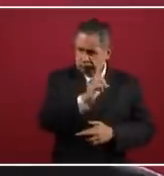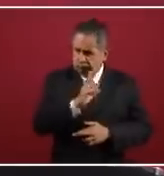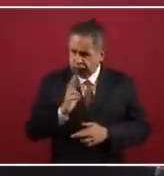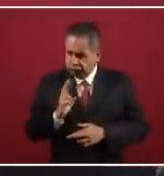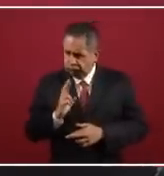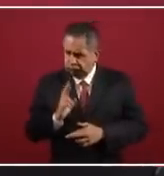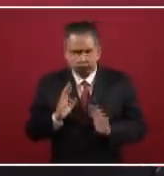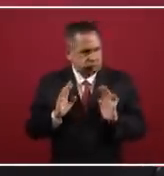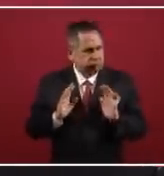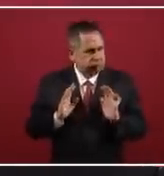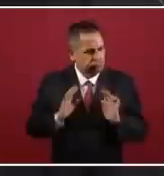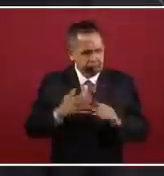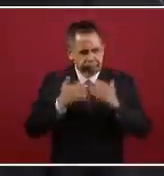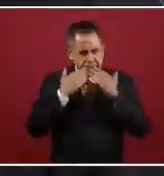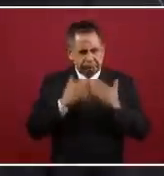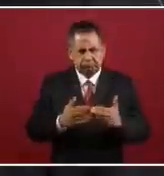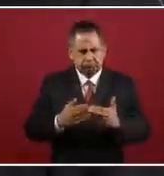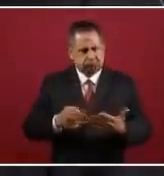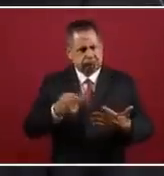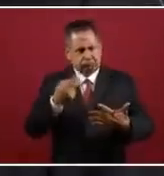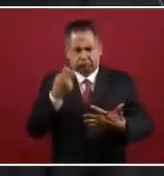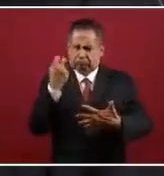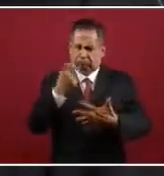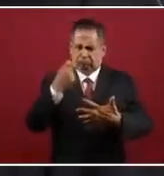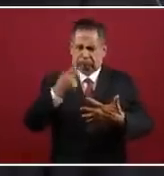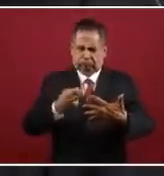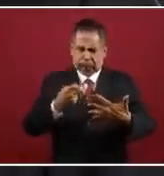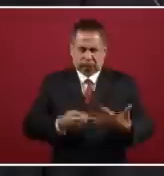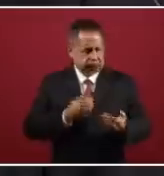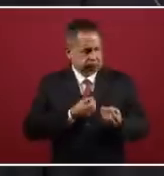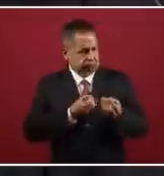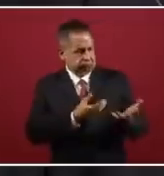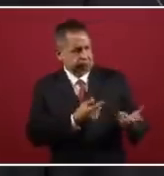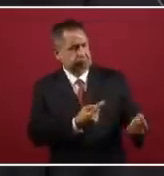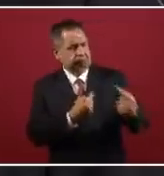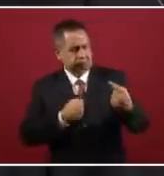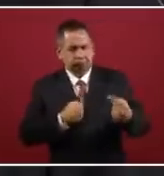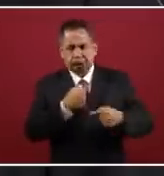pero llamando a las cosas por su nombre.